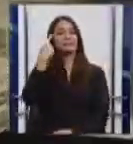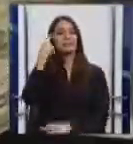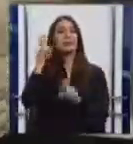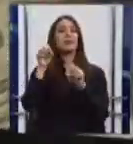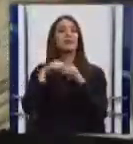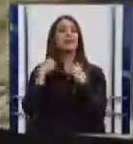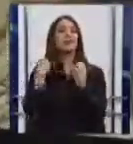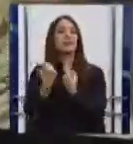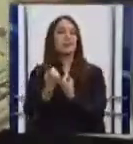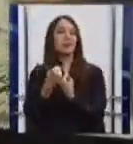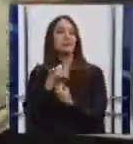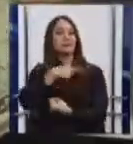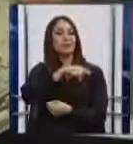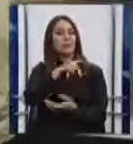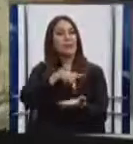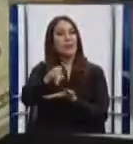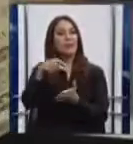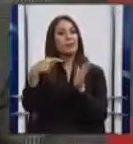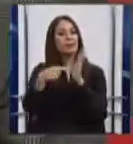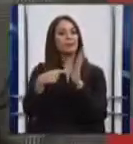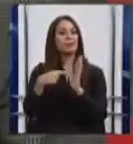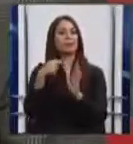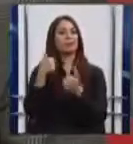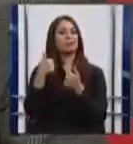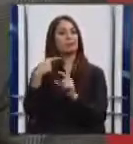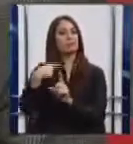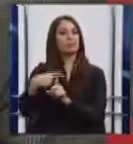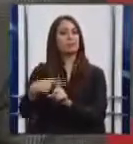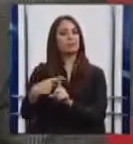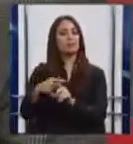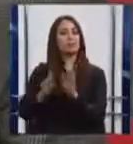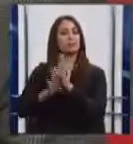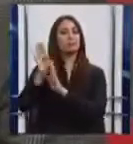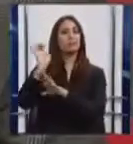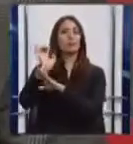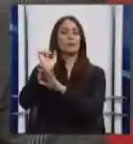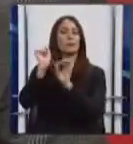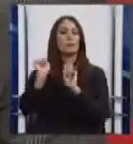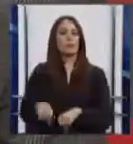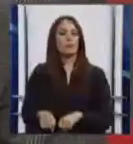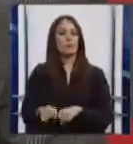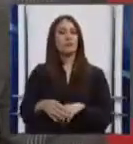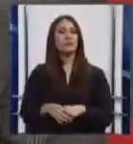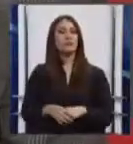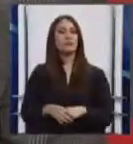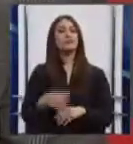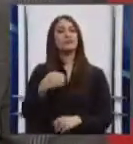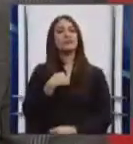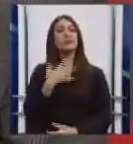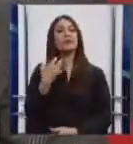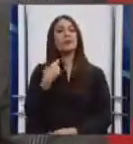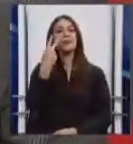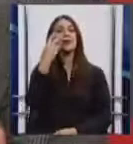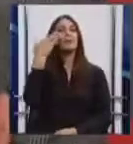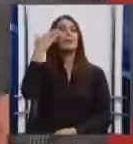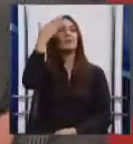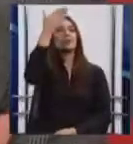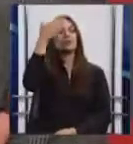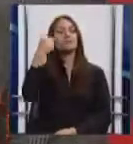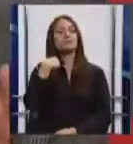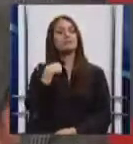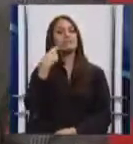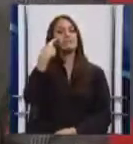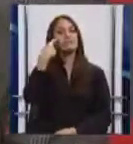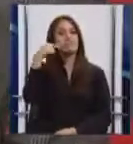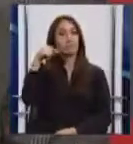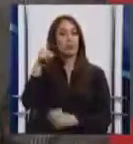La cultura de tributación es importante para el desarrollo del país. Nosotros queremos ver siempre al futuro. Nos enseñaron